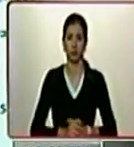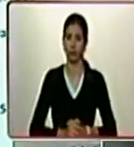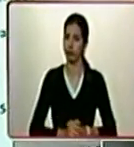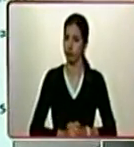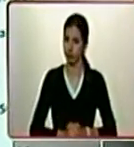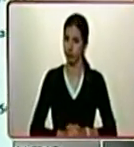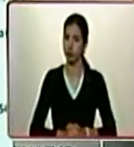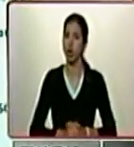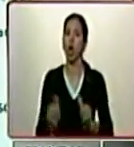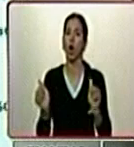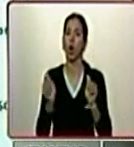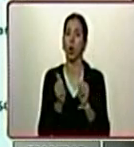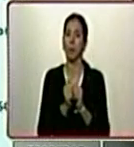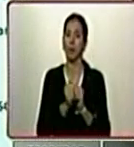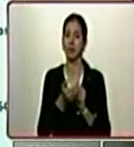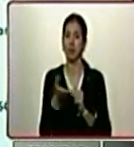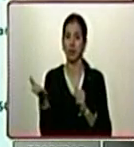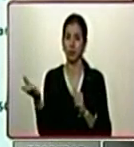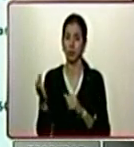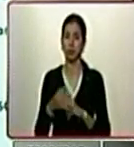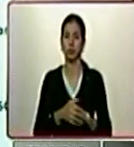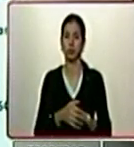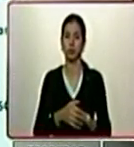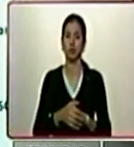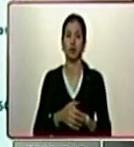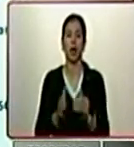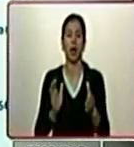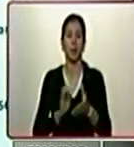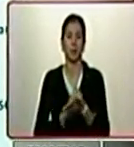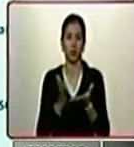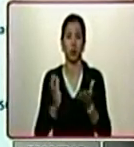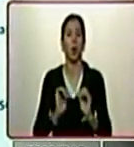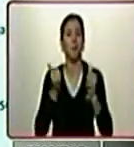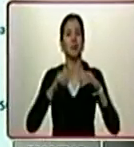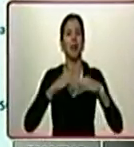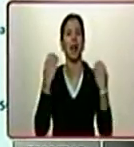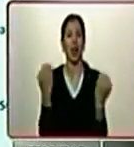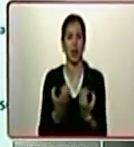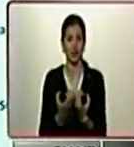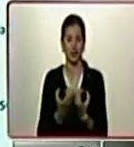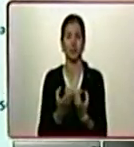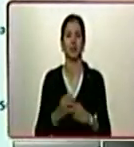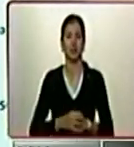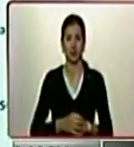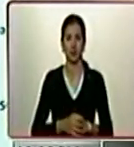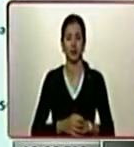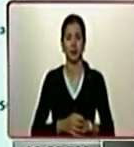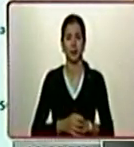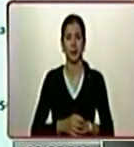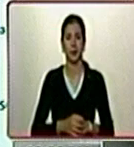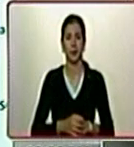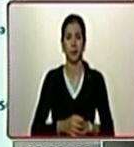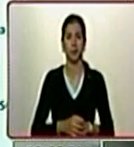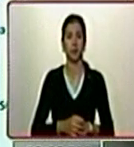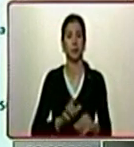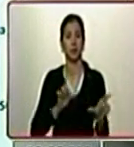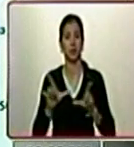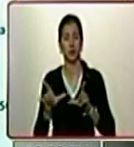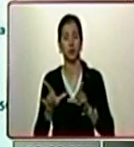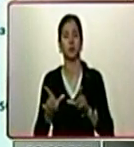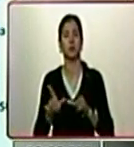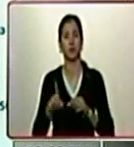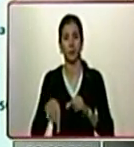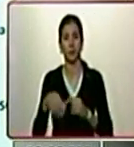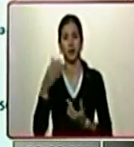los compañeros del estado Bolívar su regreso a clases ya con este plan desmantelado y